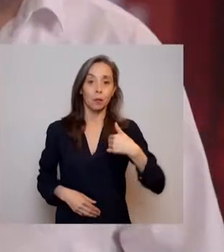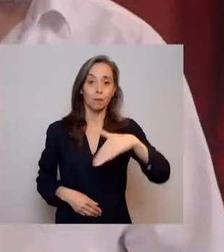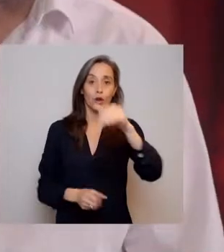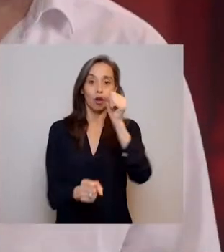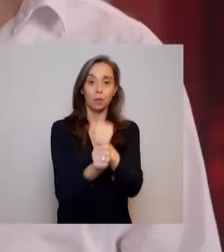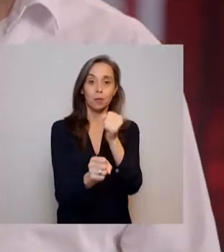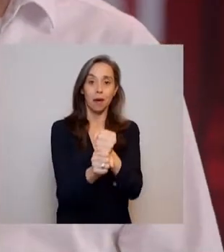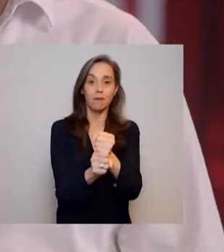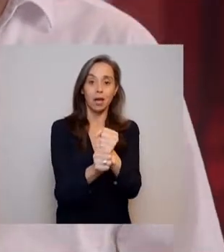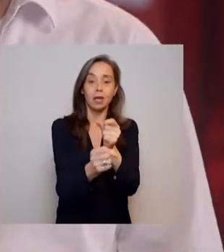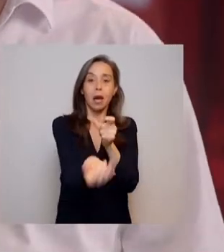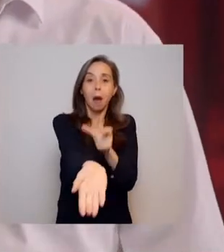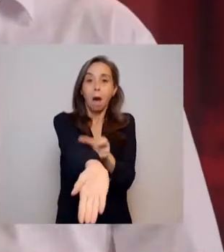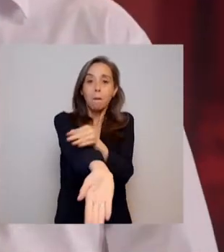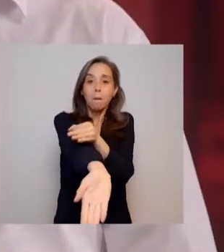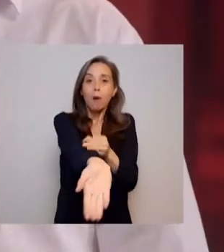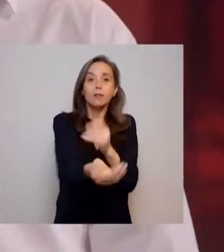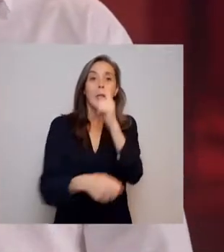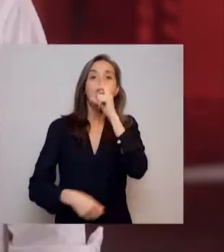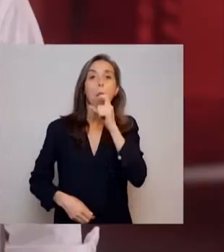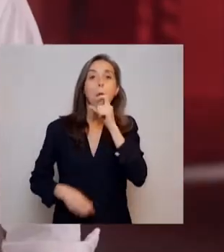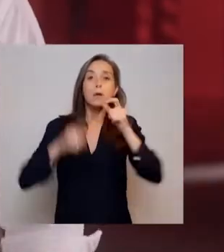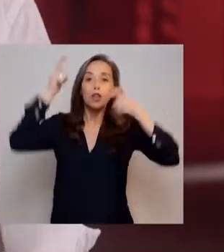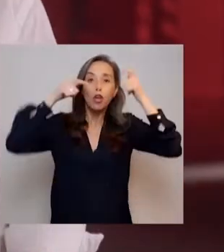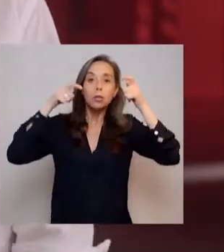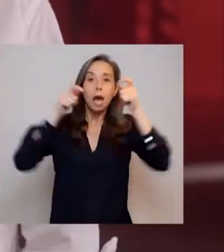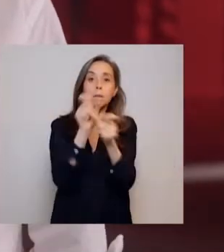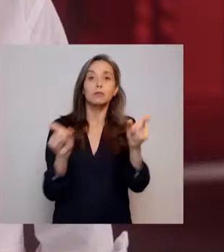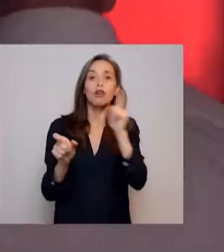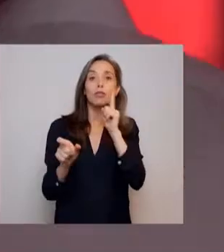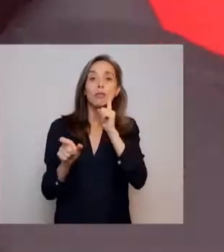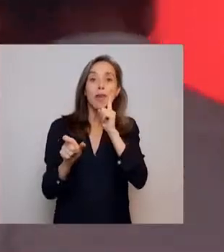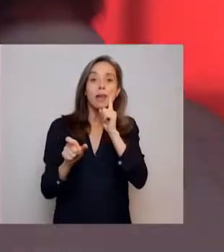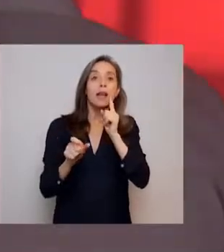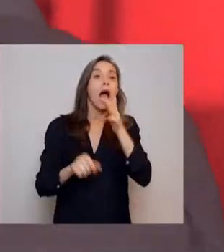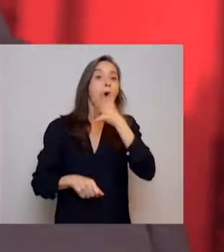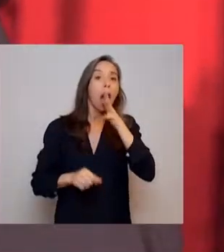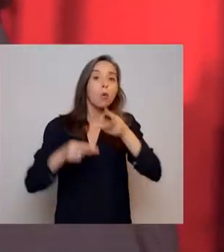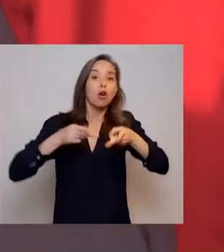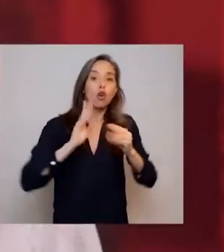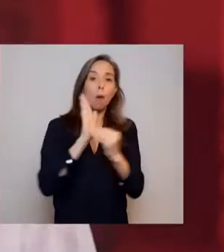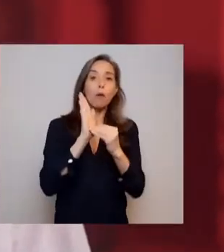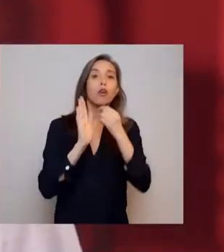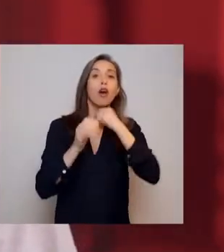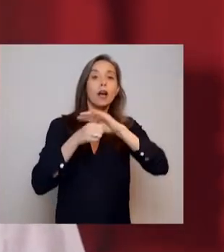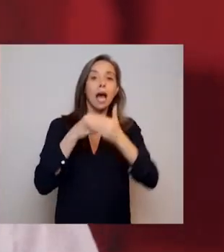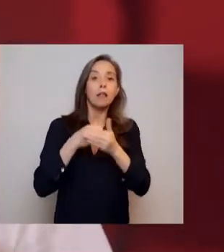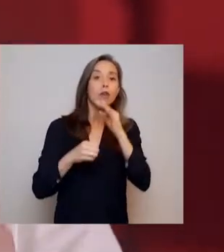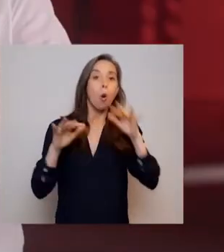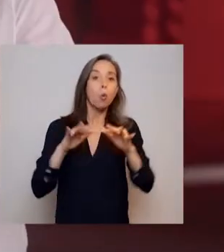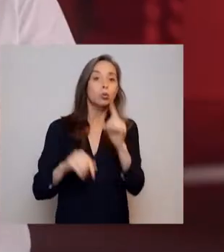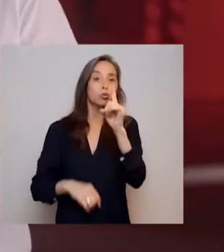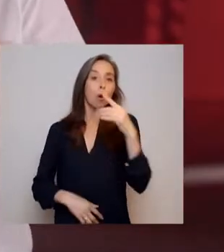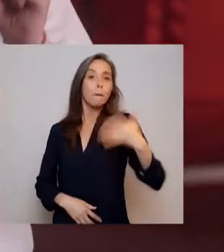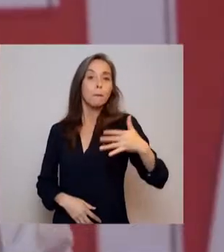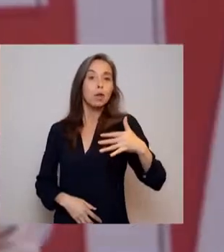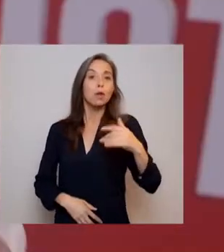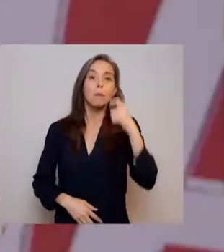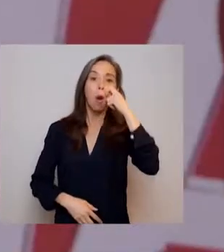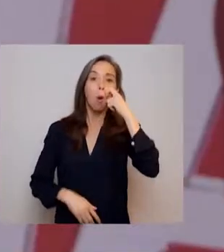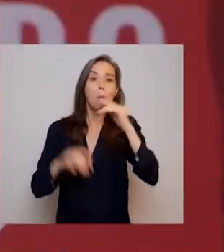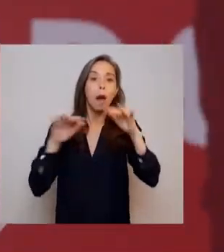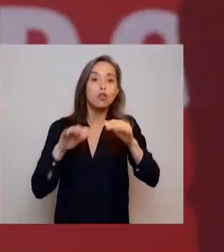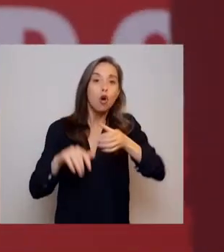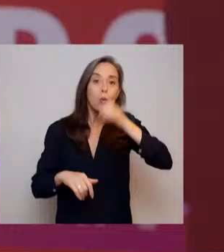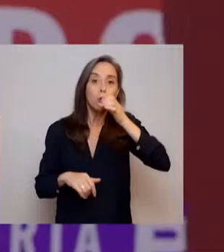trabajaré para que las provincias de curicó y de talca el acceso al agua sea un derecho garantizado y su uso prioritario para el